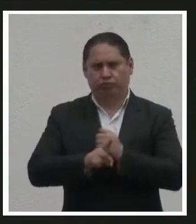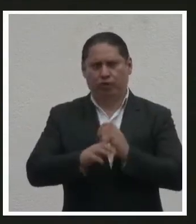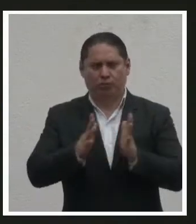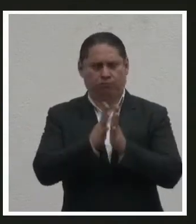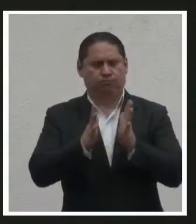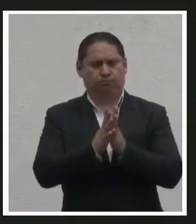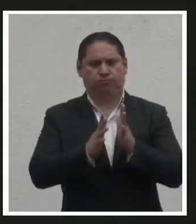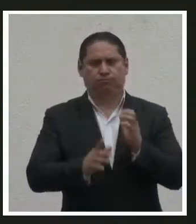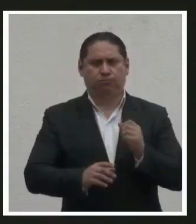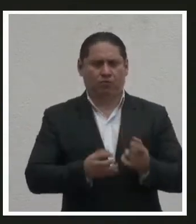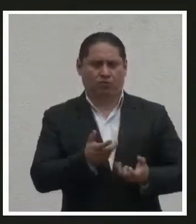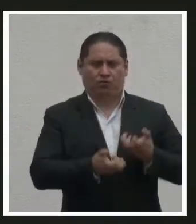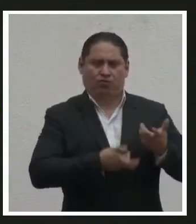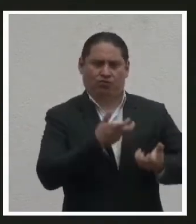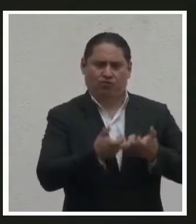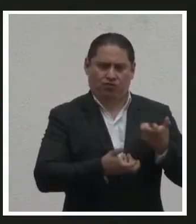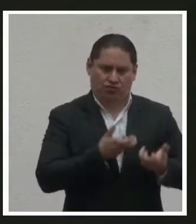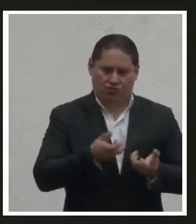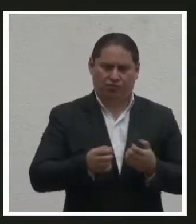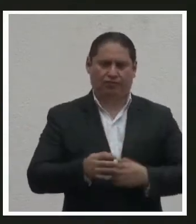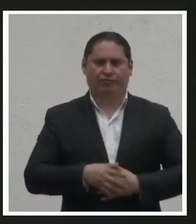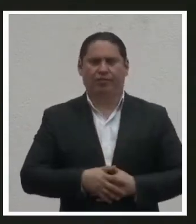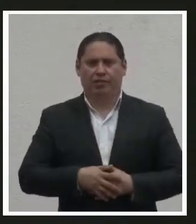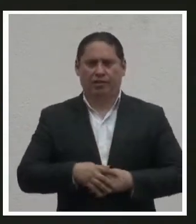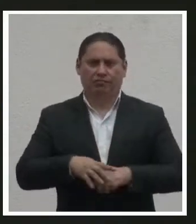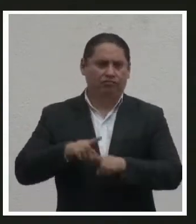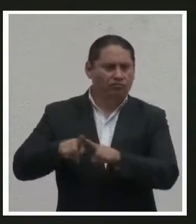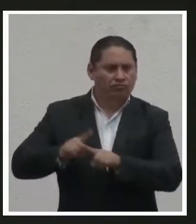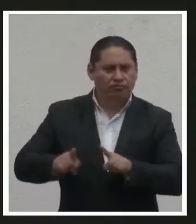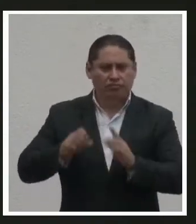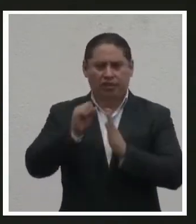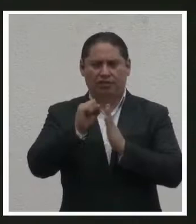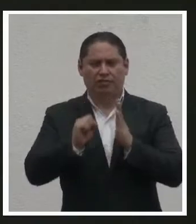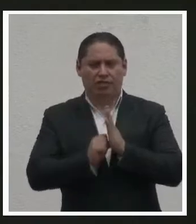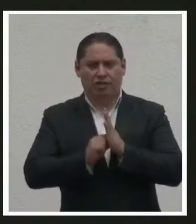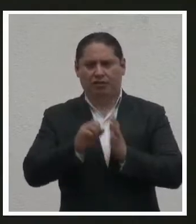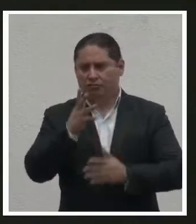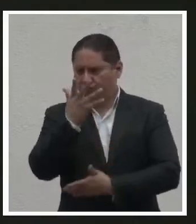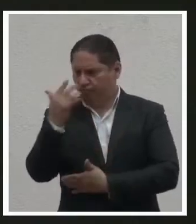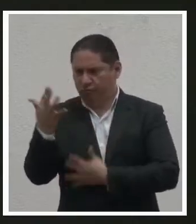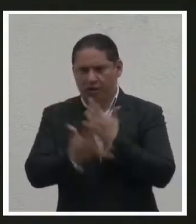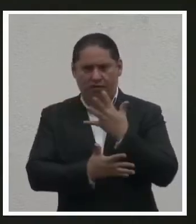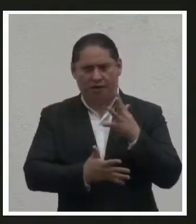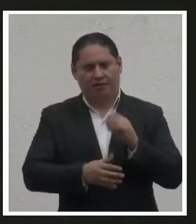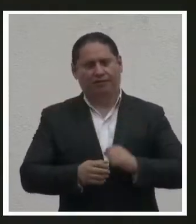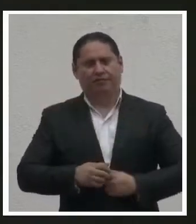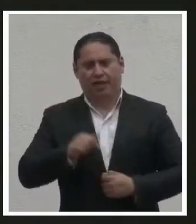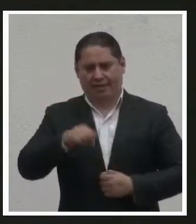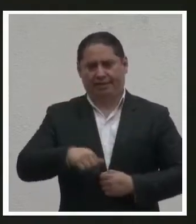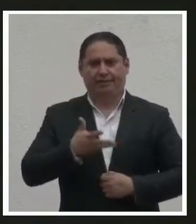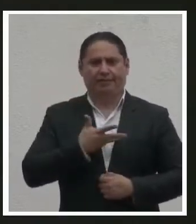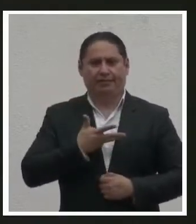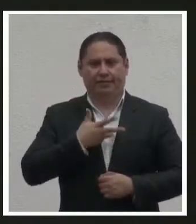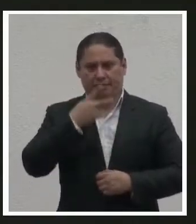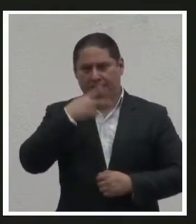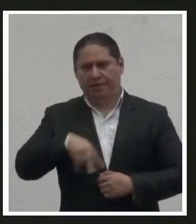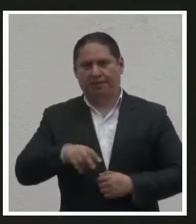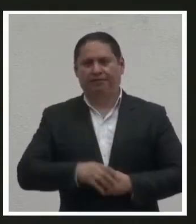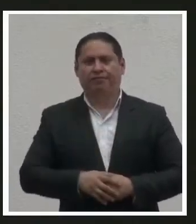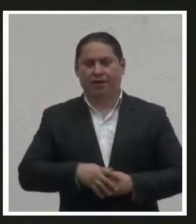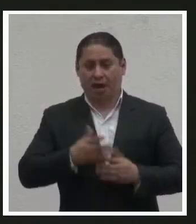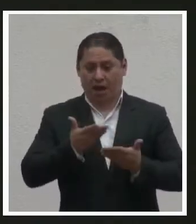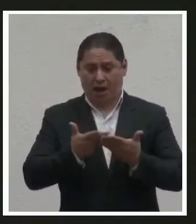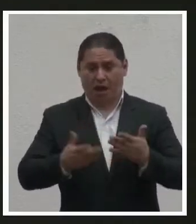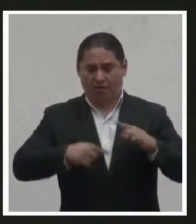incendios, debido a los múltiples sistemas ecológicos con los que contamos. La estadística actual